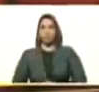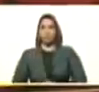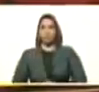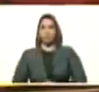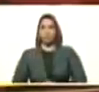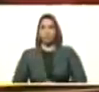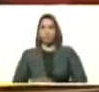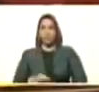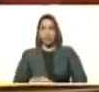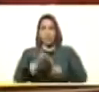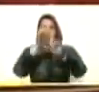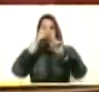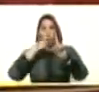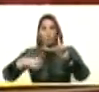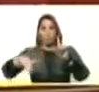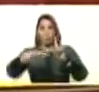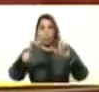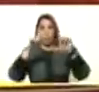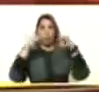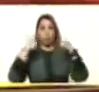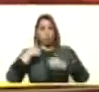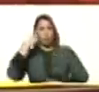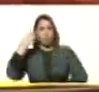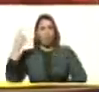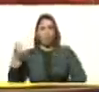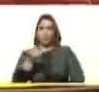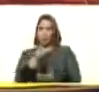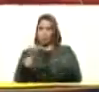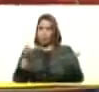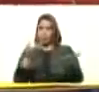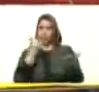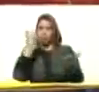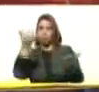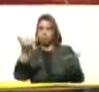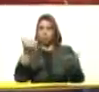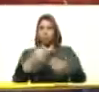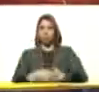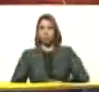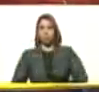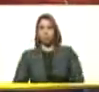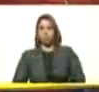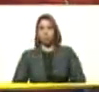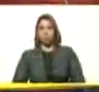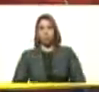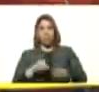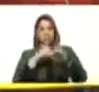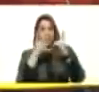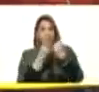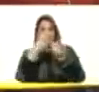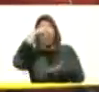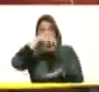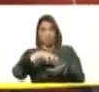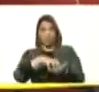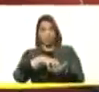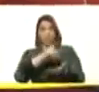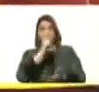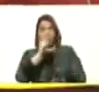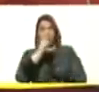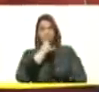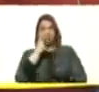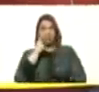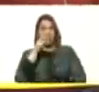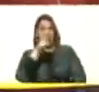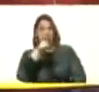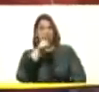electo por el pueblo de La Guaira. Yo me imagino que a ti te llamó el Departamento de Estado, Terán. Y